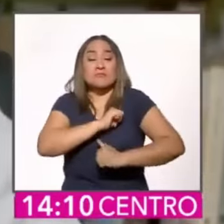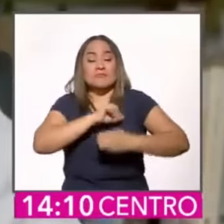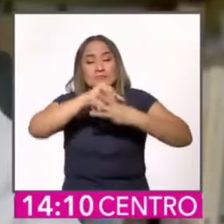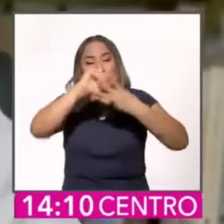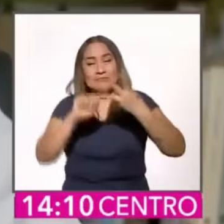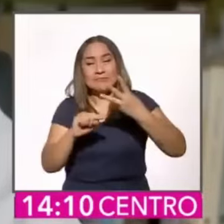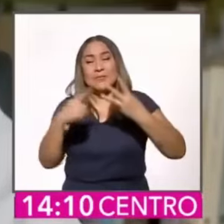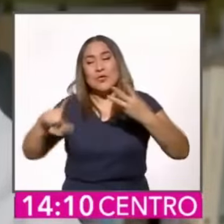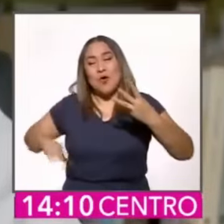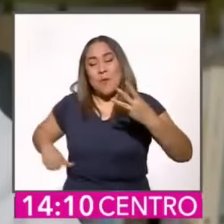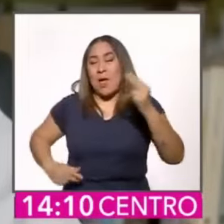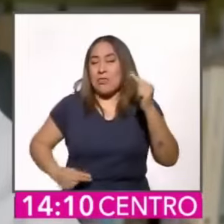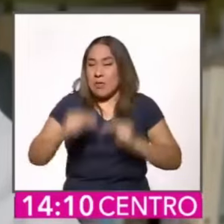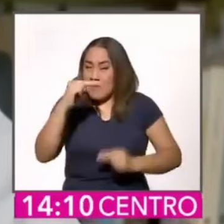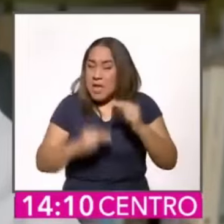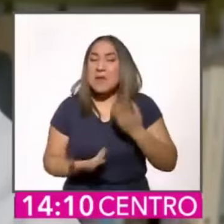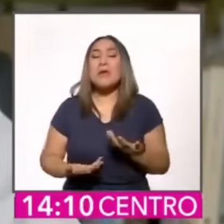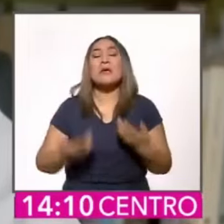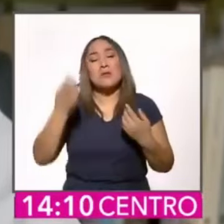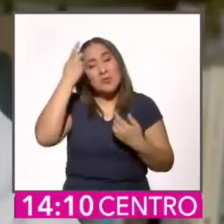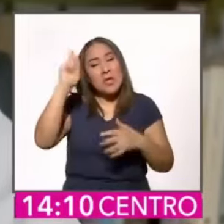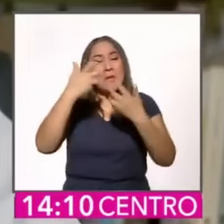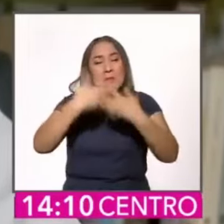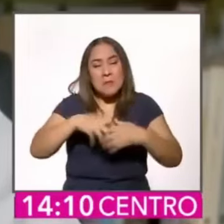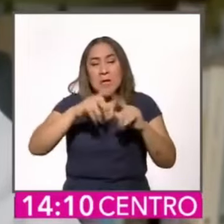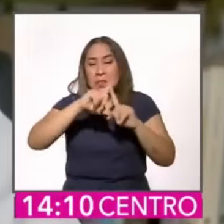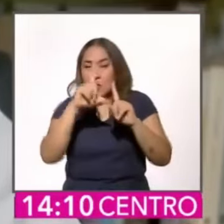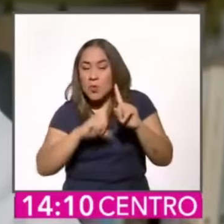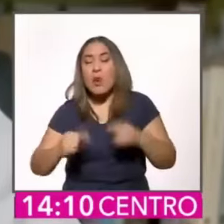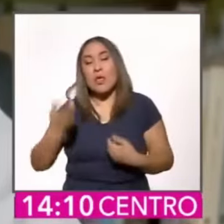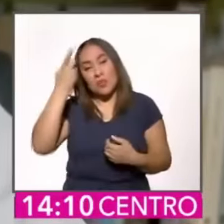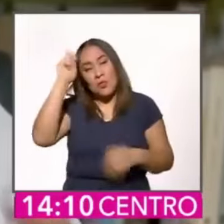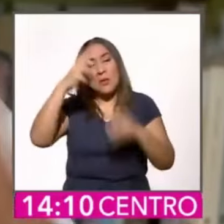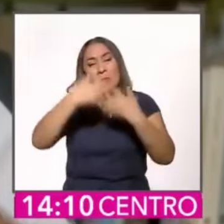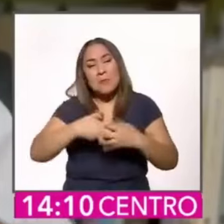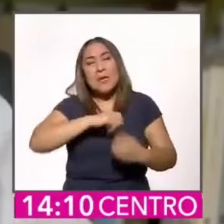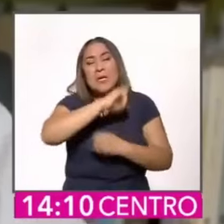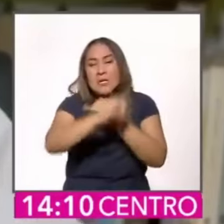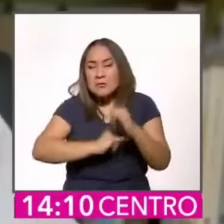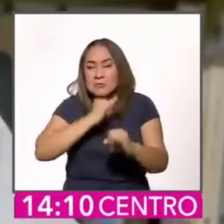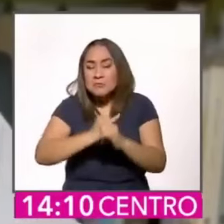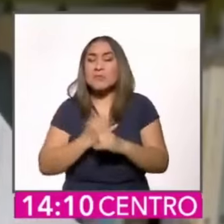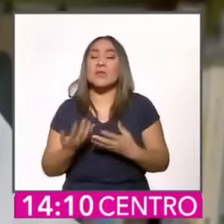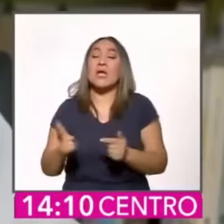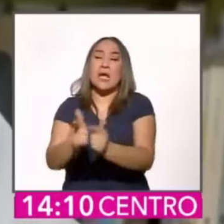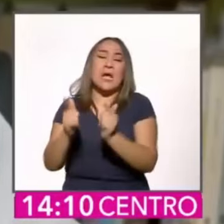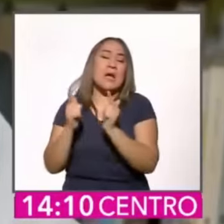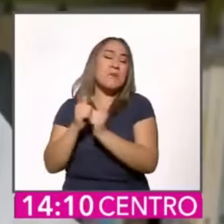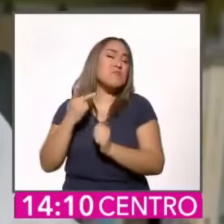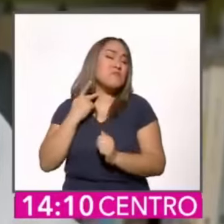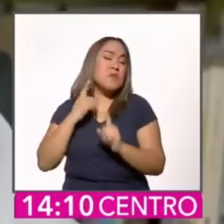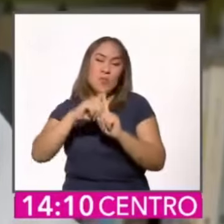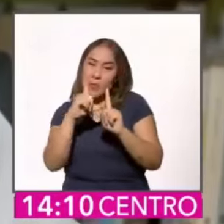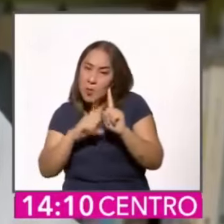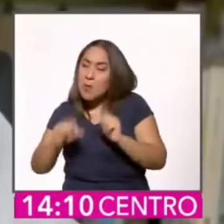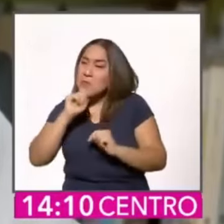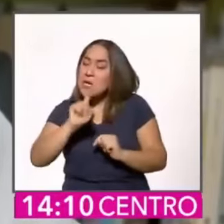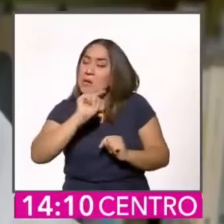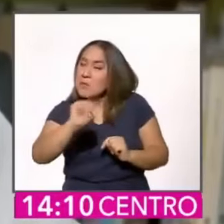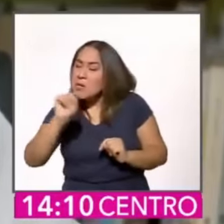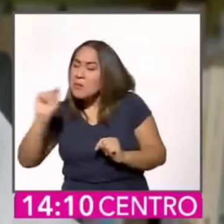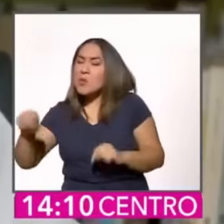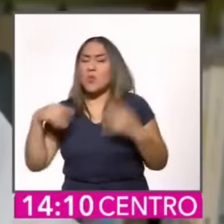de gobierno, empresarios nacionales y extranjeros, los grandes partidos políticos nacionales,